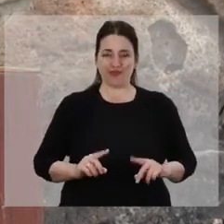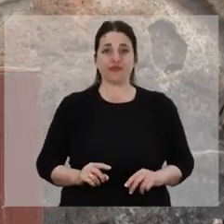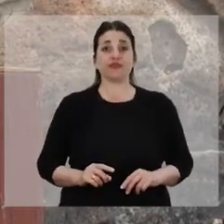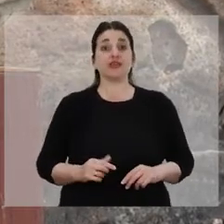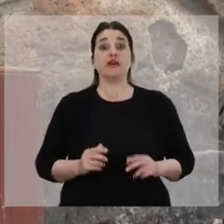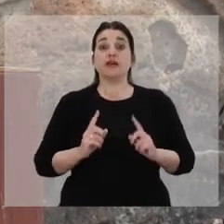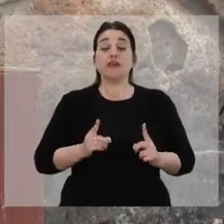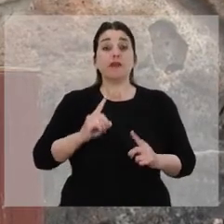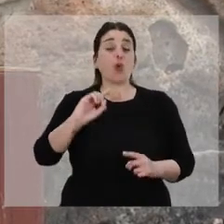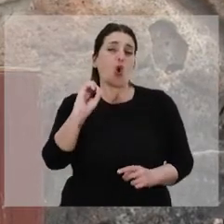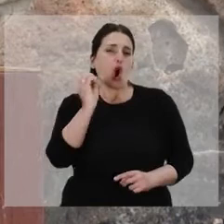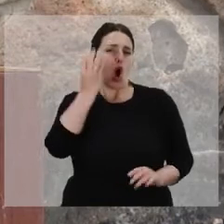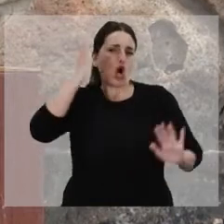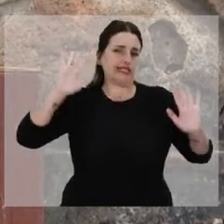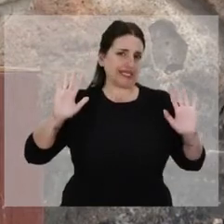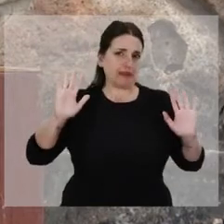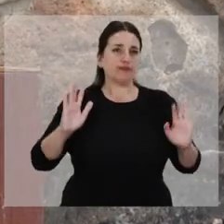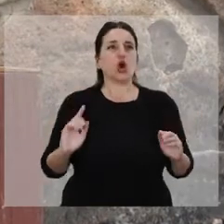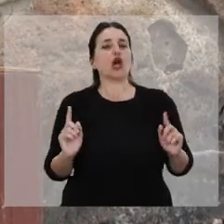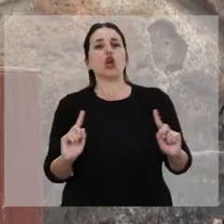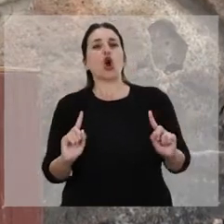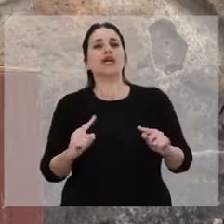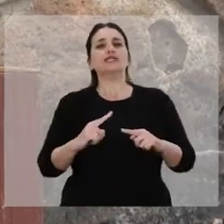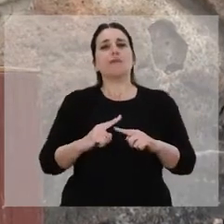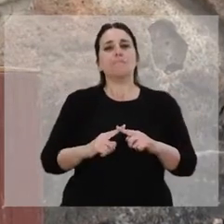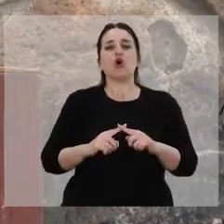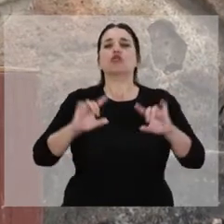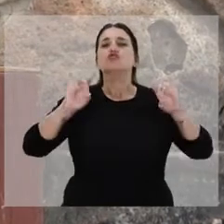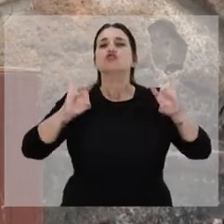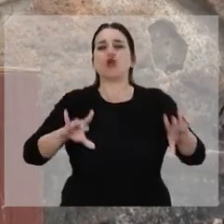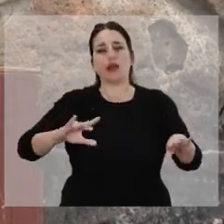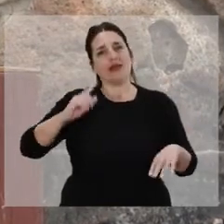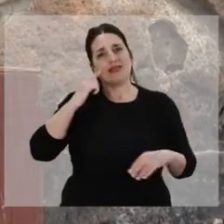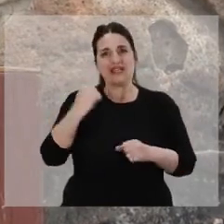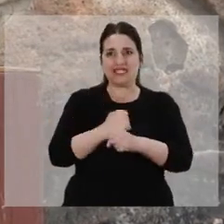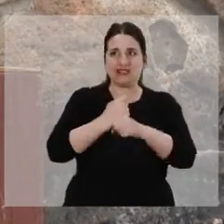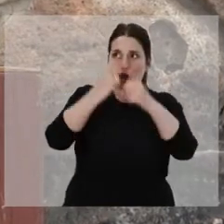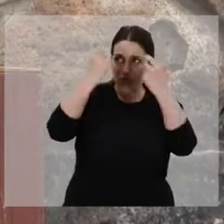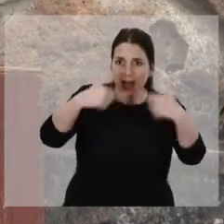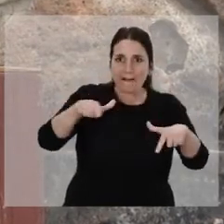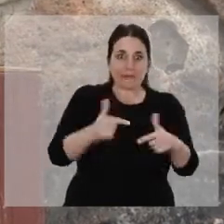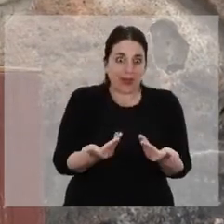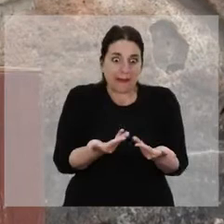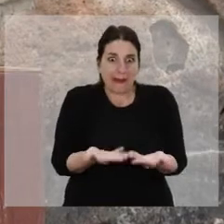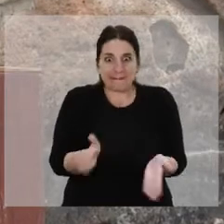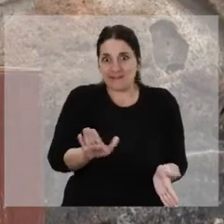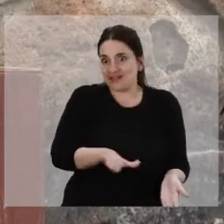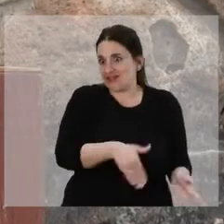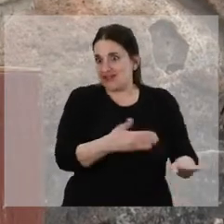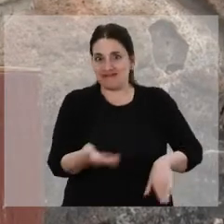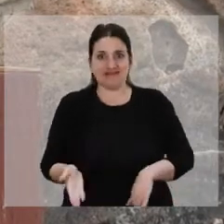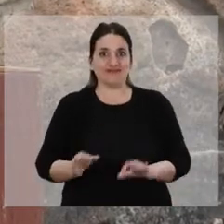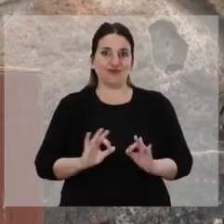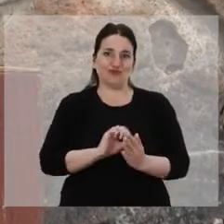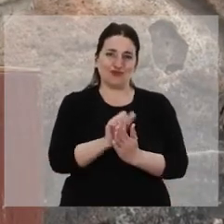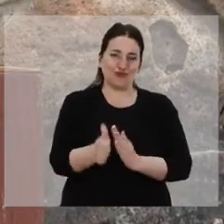Dejarle algún concepto que no hace solo a la producción agropecuaria. A mí me gusta hablar más de la vida